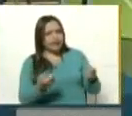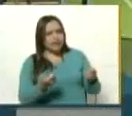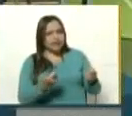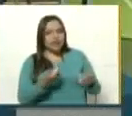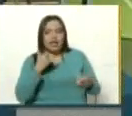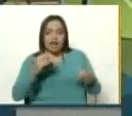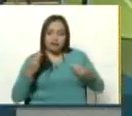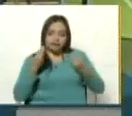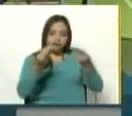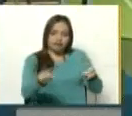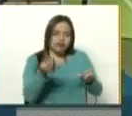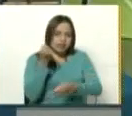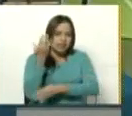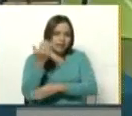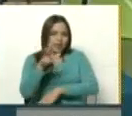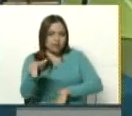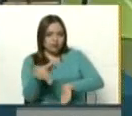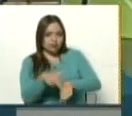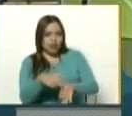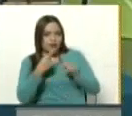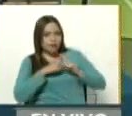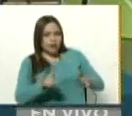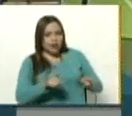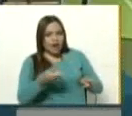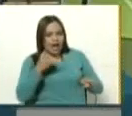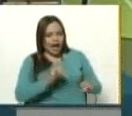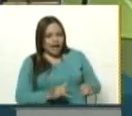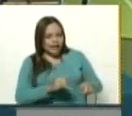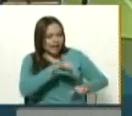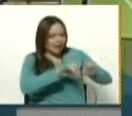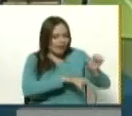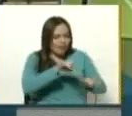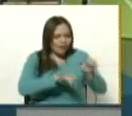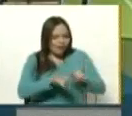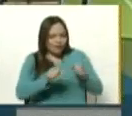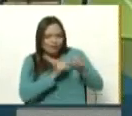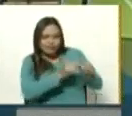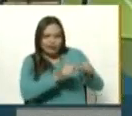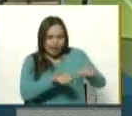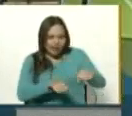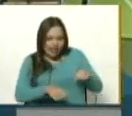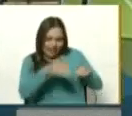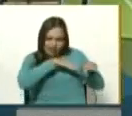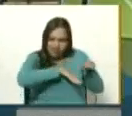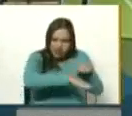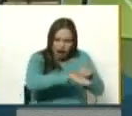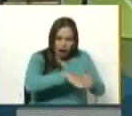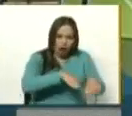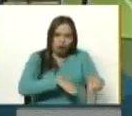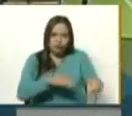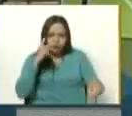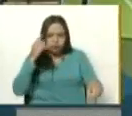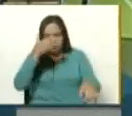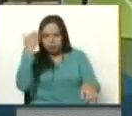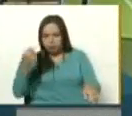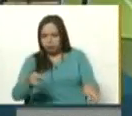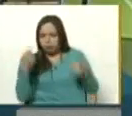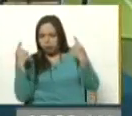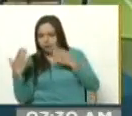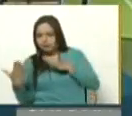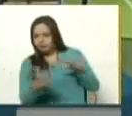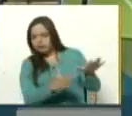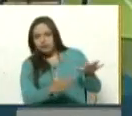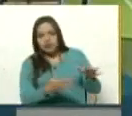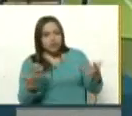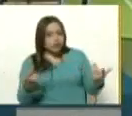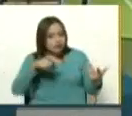la Asamblea, pero han estado en revisión y se engavetaron en su momento. ¿Qué